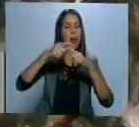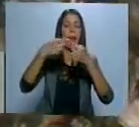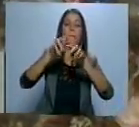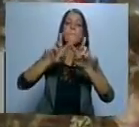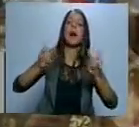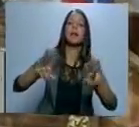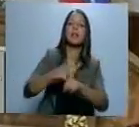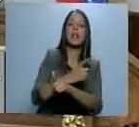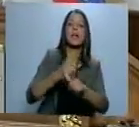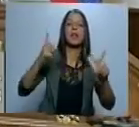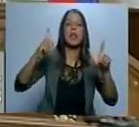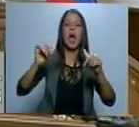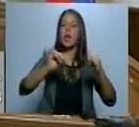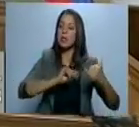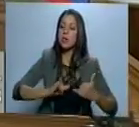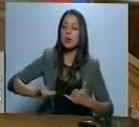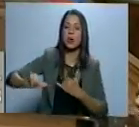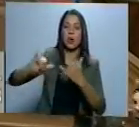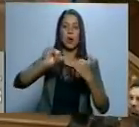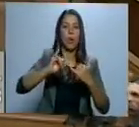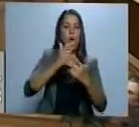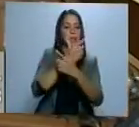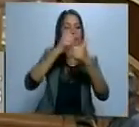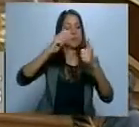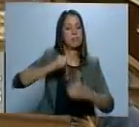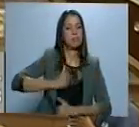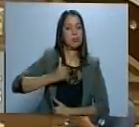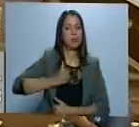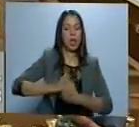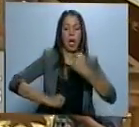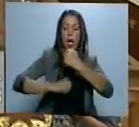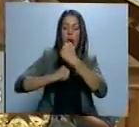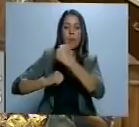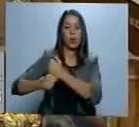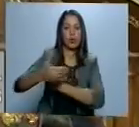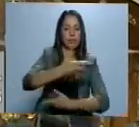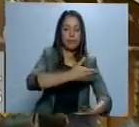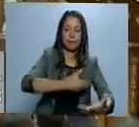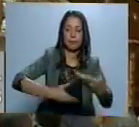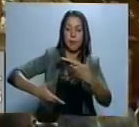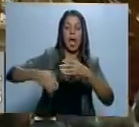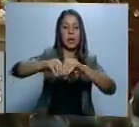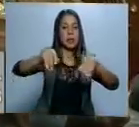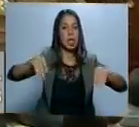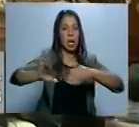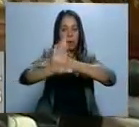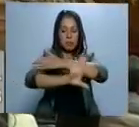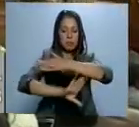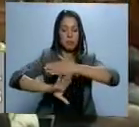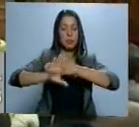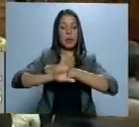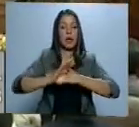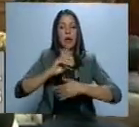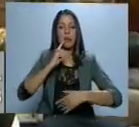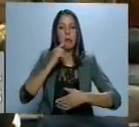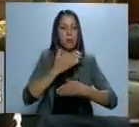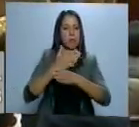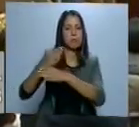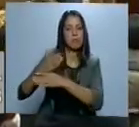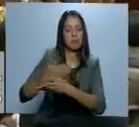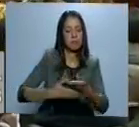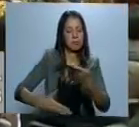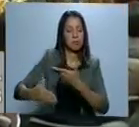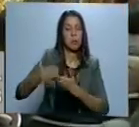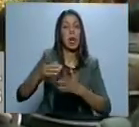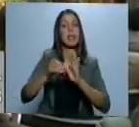libertad, igualdad, soberanía, solidaridad, integridad territorial, bien común y preeminencia de los